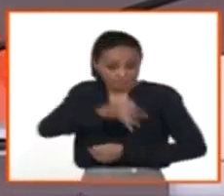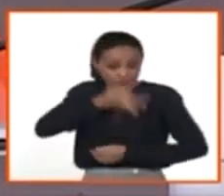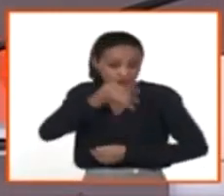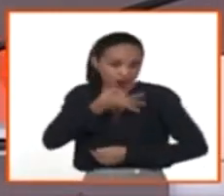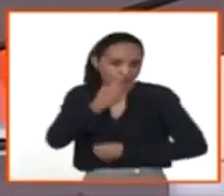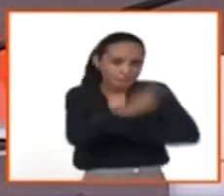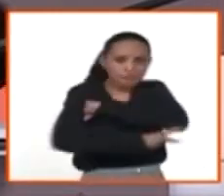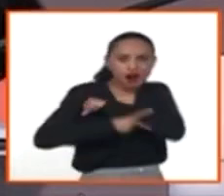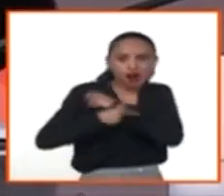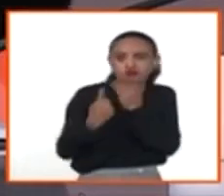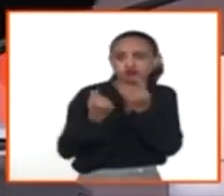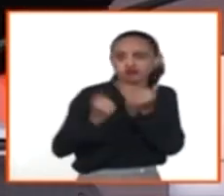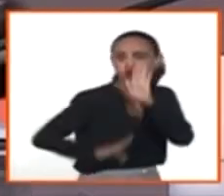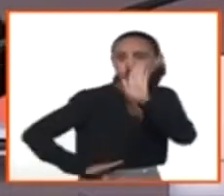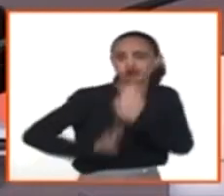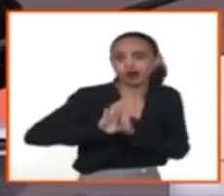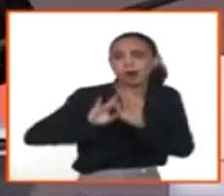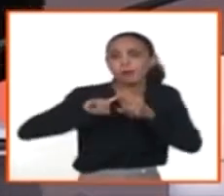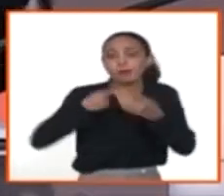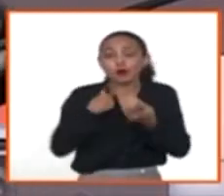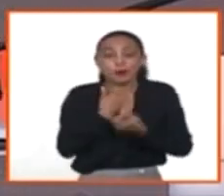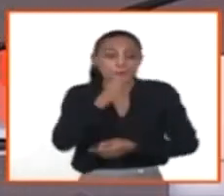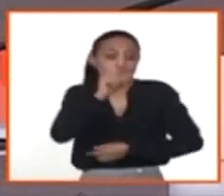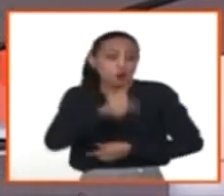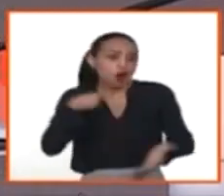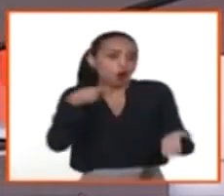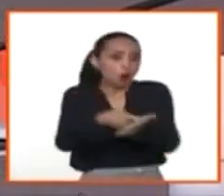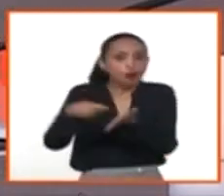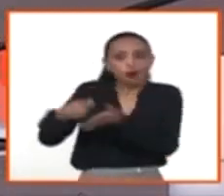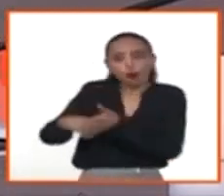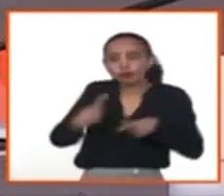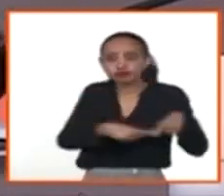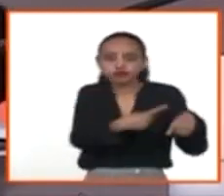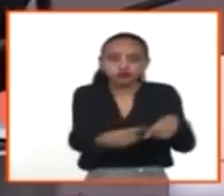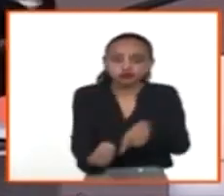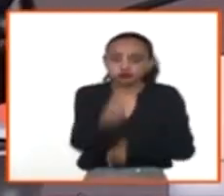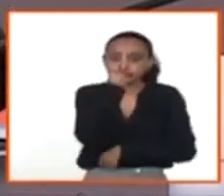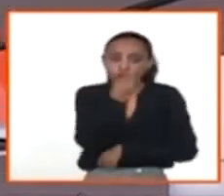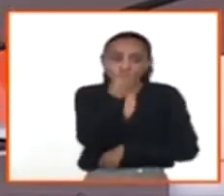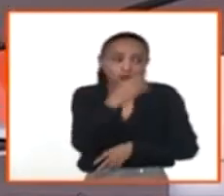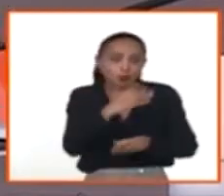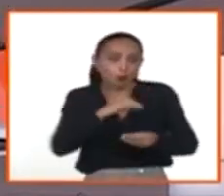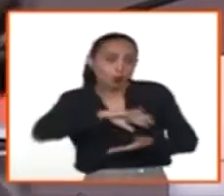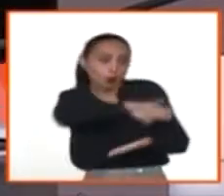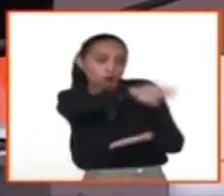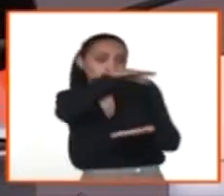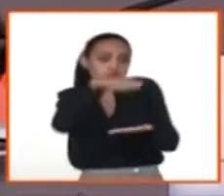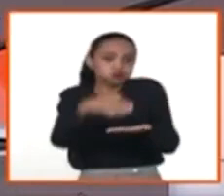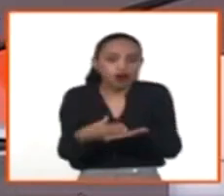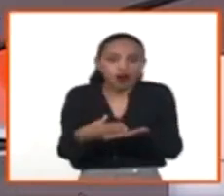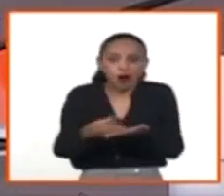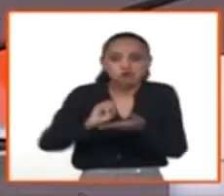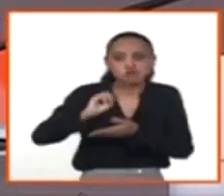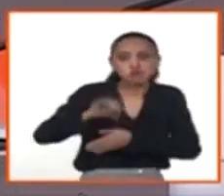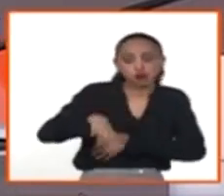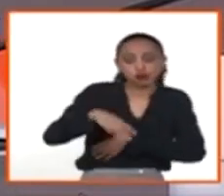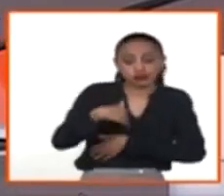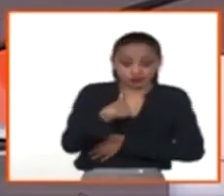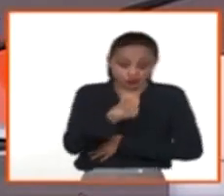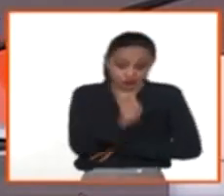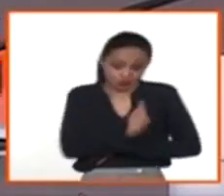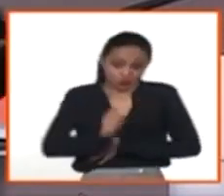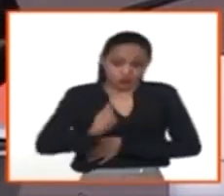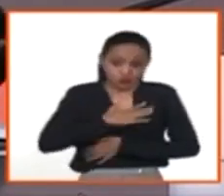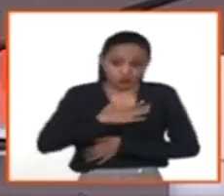por la sobrecompra de alimentos, el exceso de alimentos y que se desecha una buena parte, en el caso de los nuestros, en los